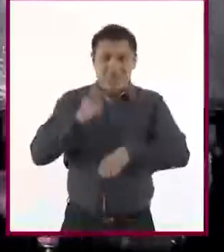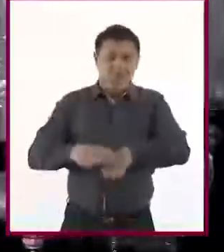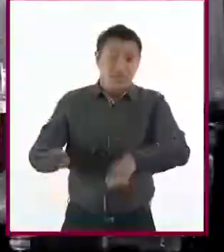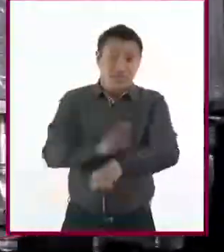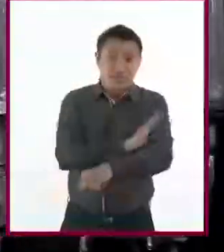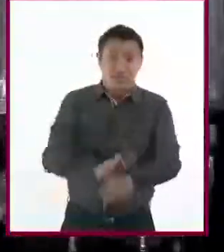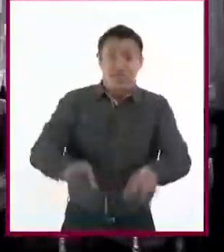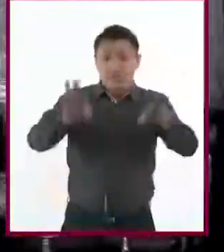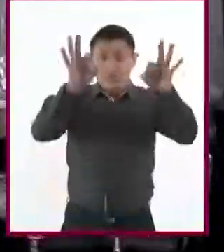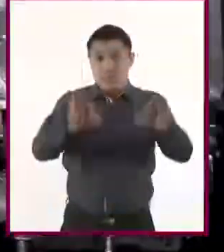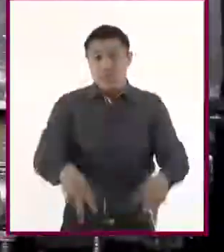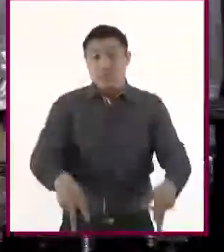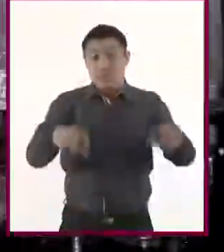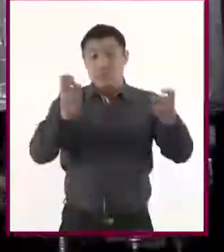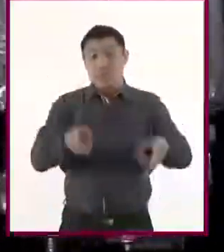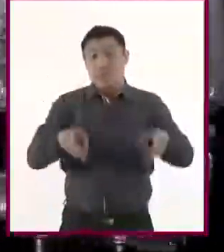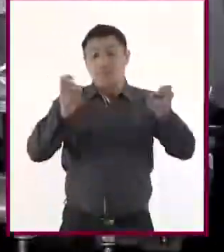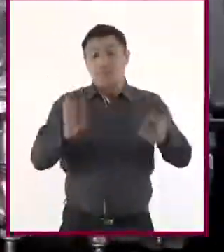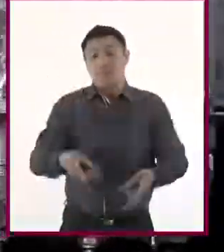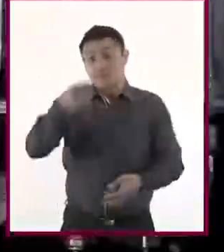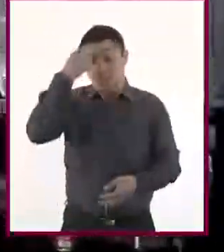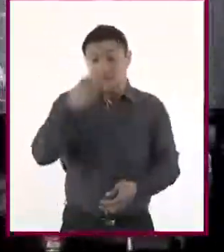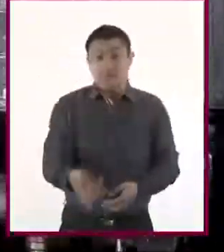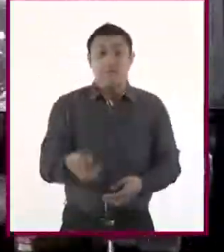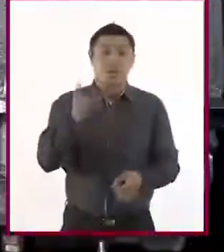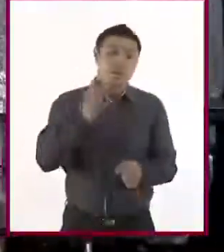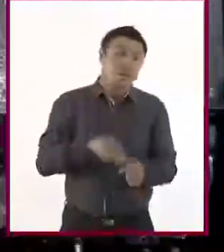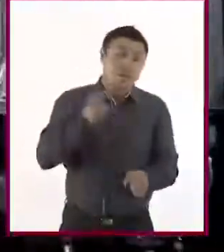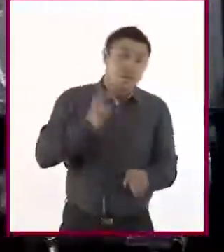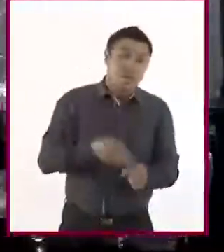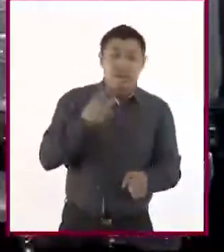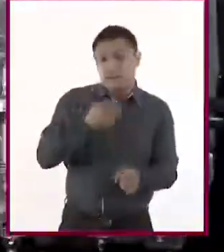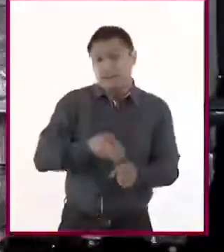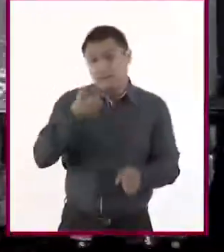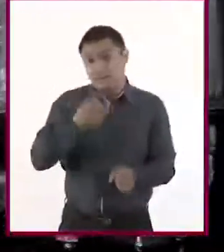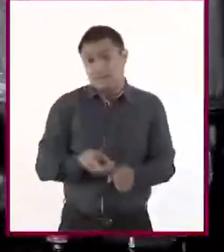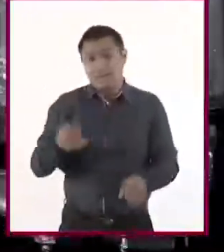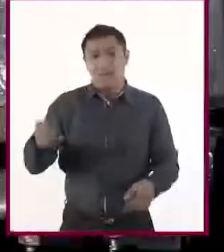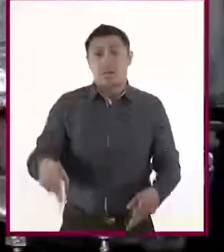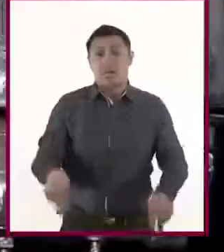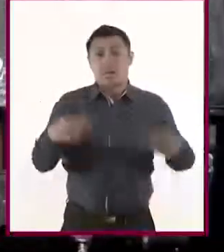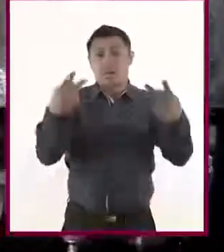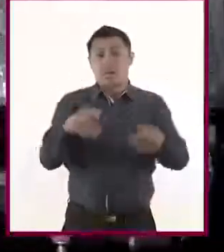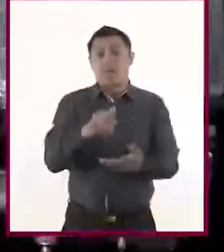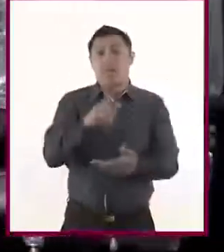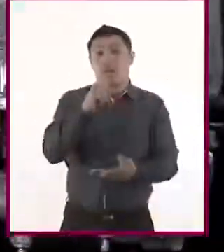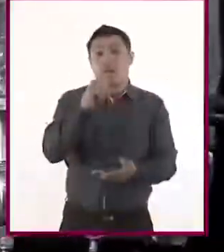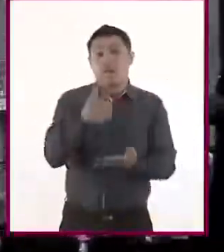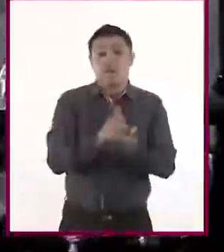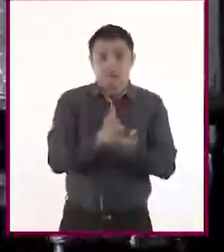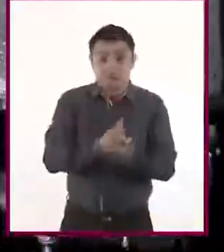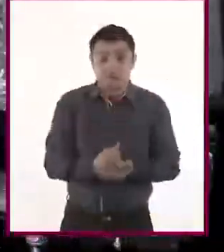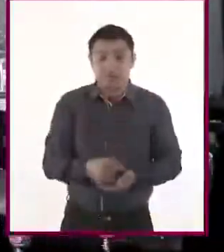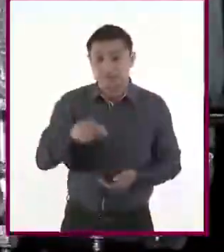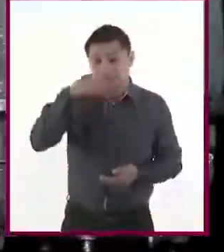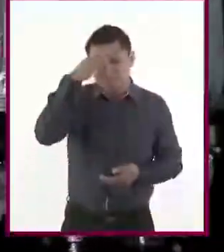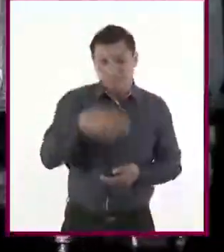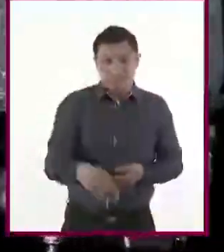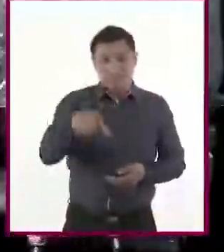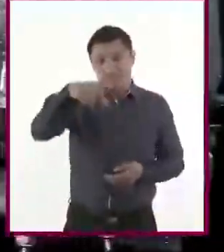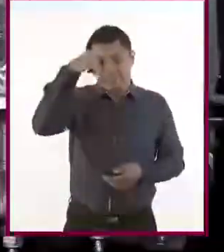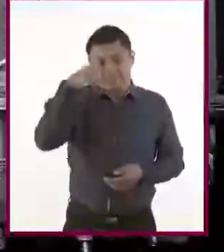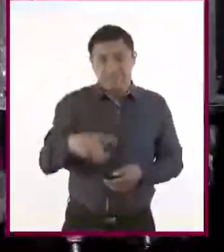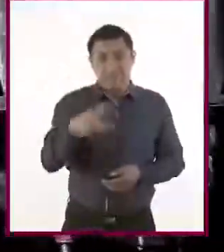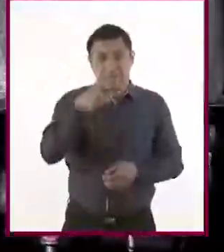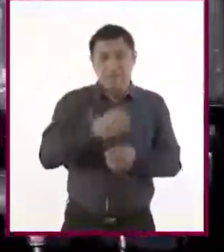con títulos de explotación para la producción de refrescos, cerveza y venta de agua embotellada. ¿Sabías que México es el